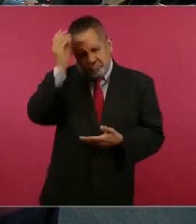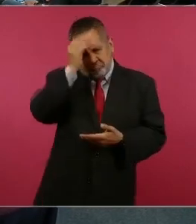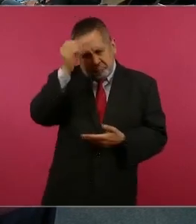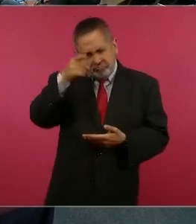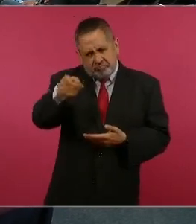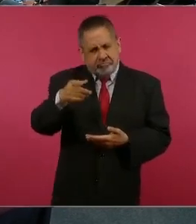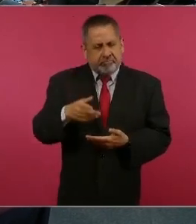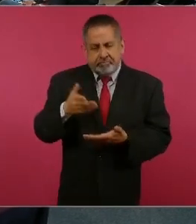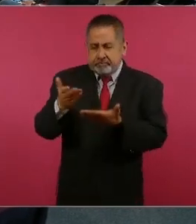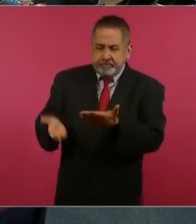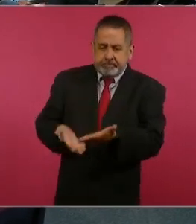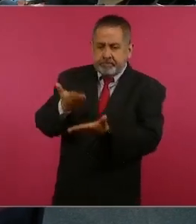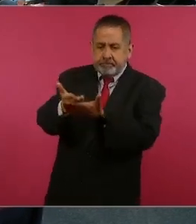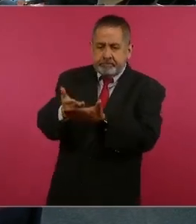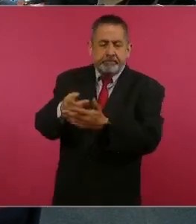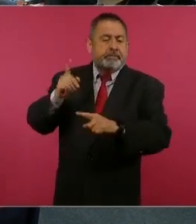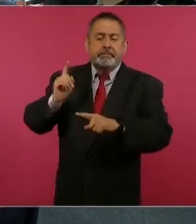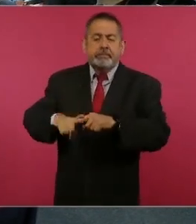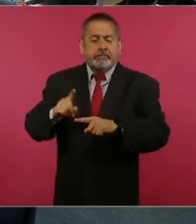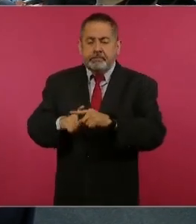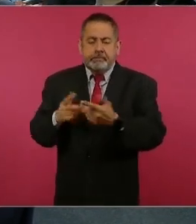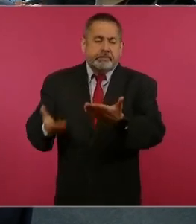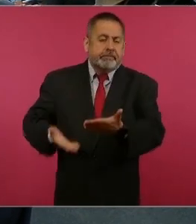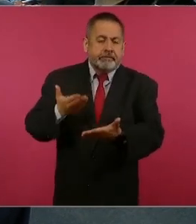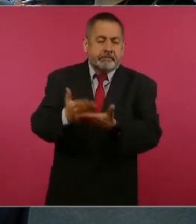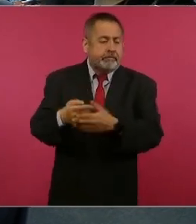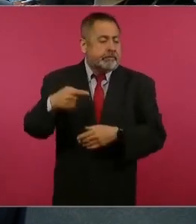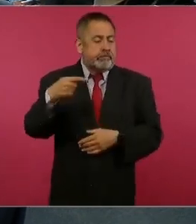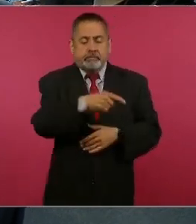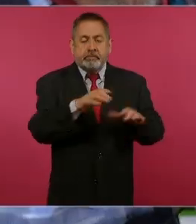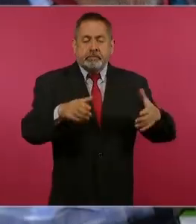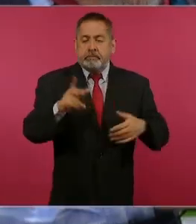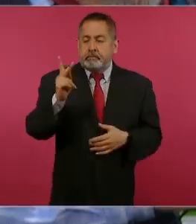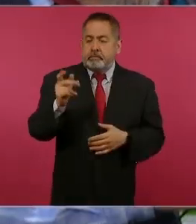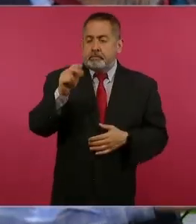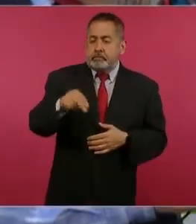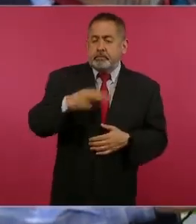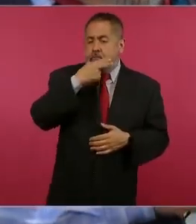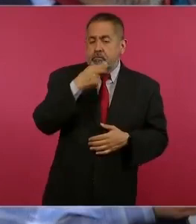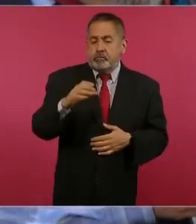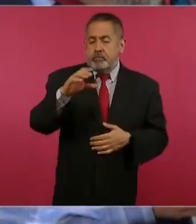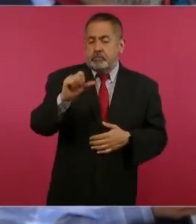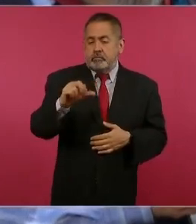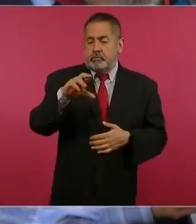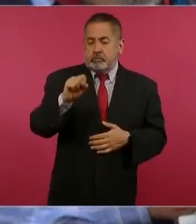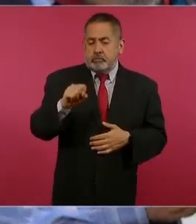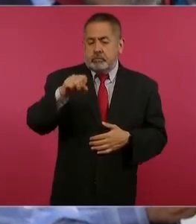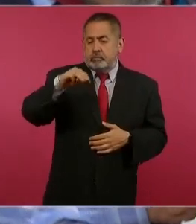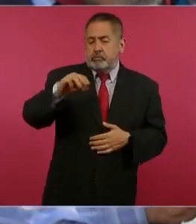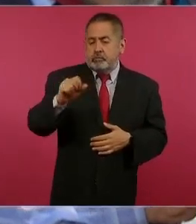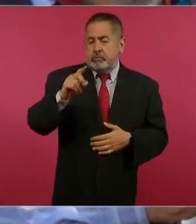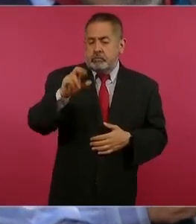que la propuesta haya sido hecha por el panista Carlos Madrazo Limón?